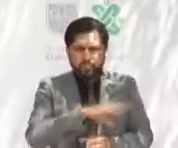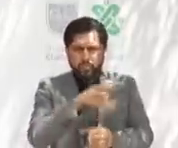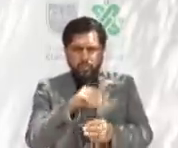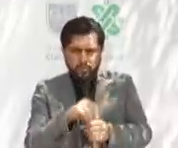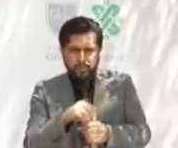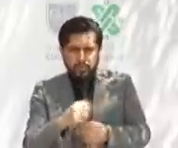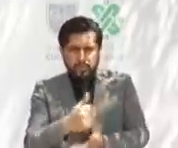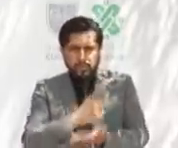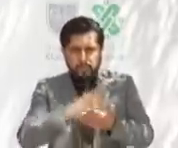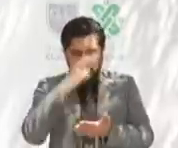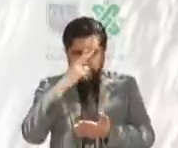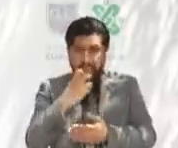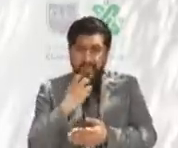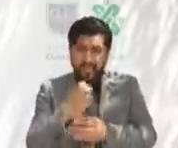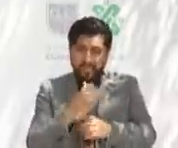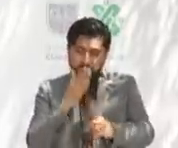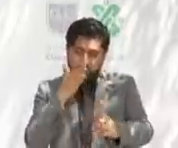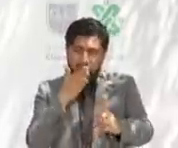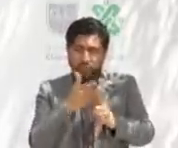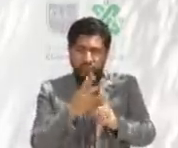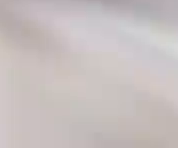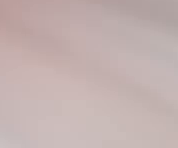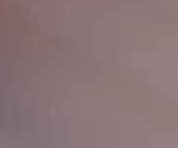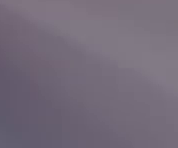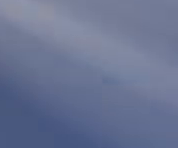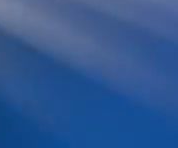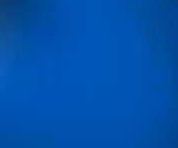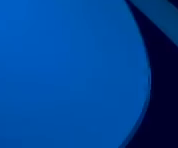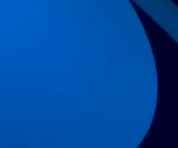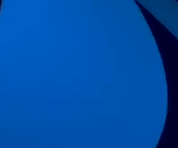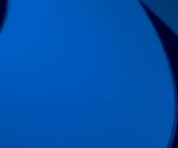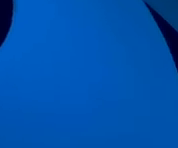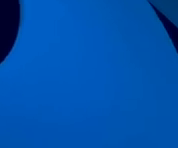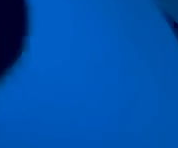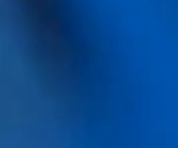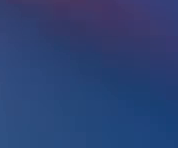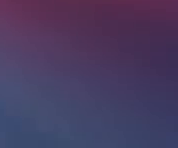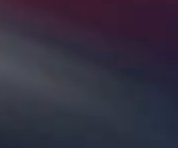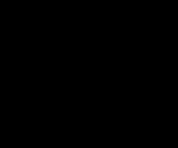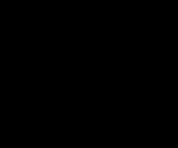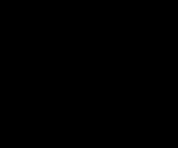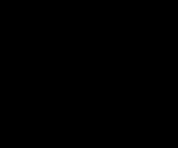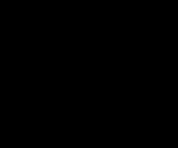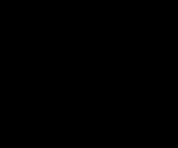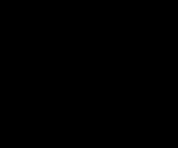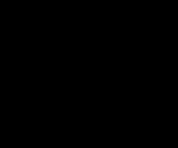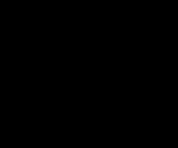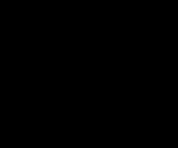es uno de los ejes centrales del proyecto de la Ciudad de México. Muchas gracias.